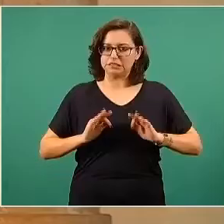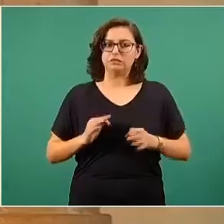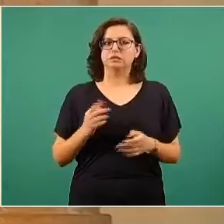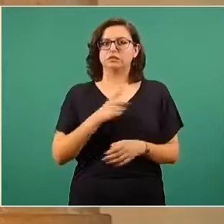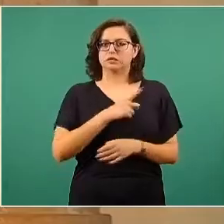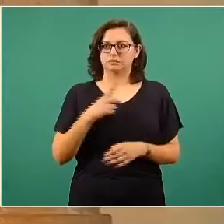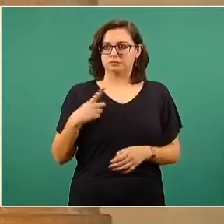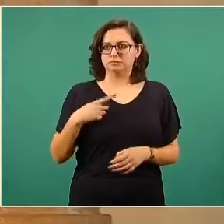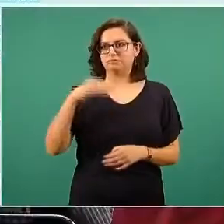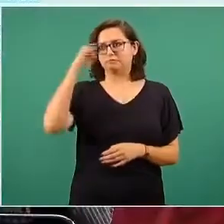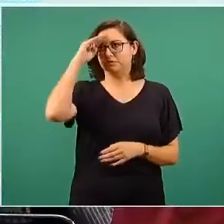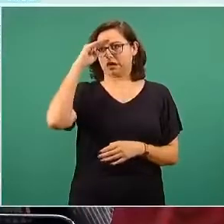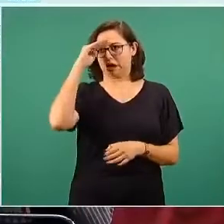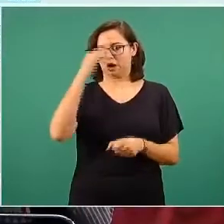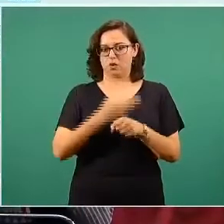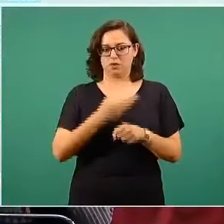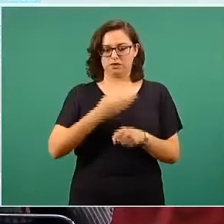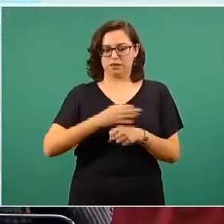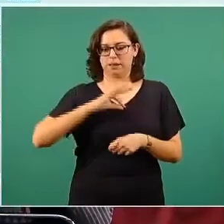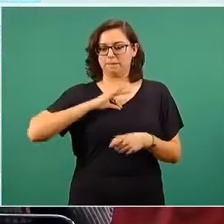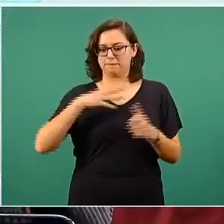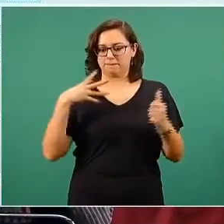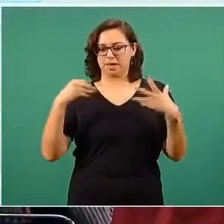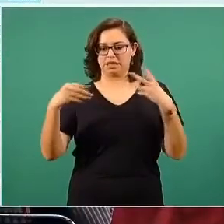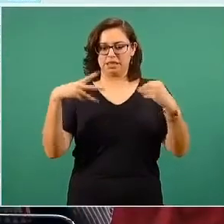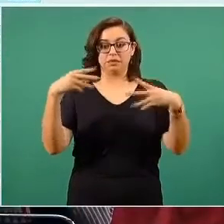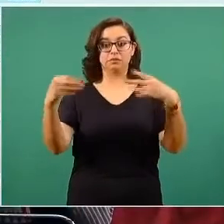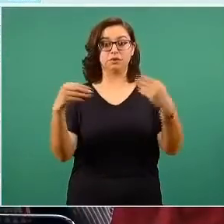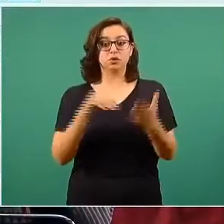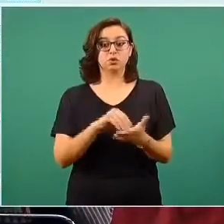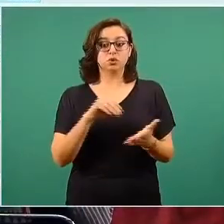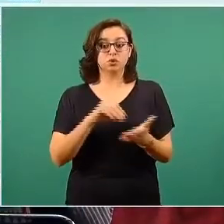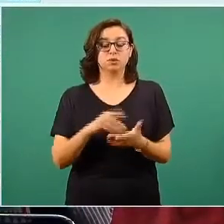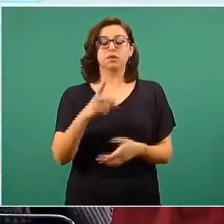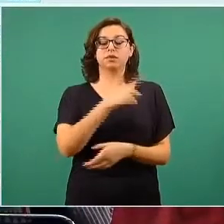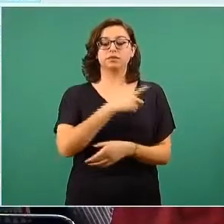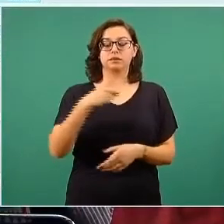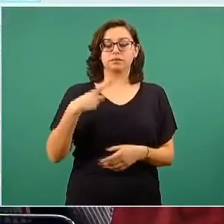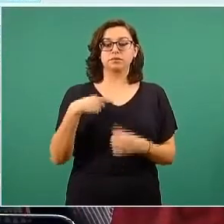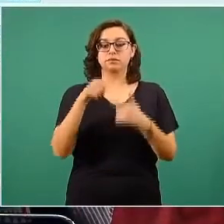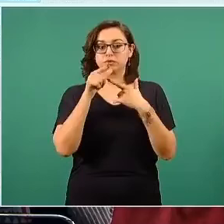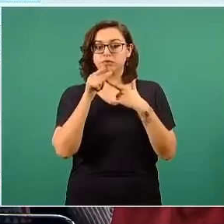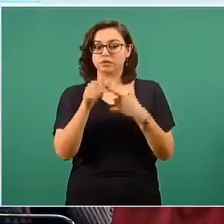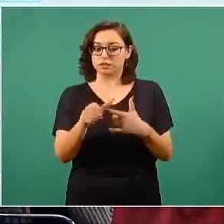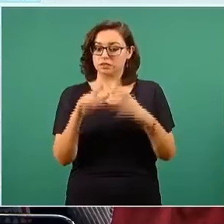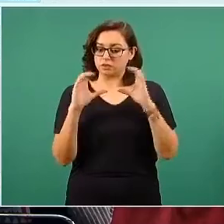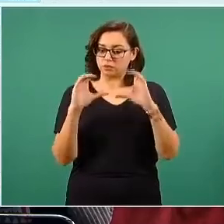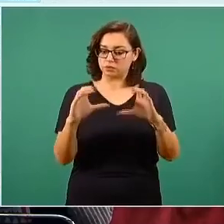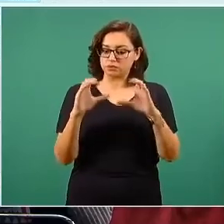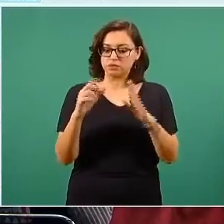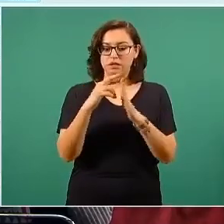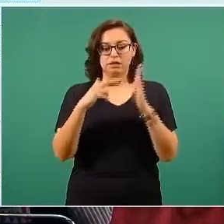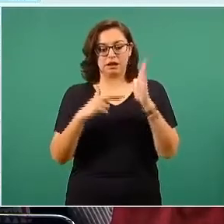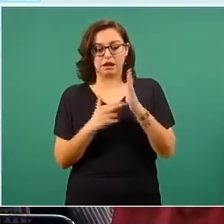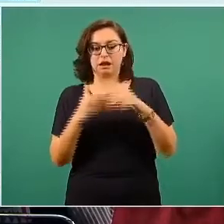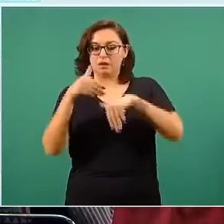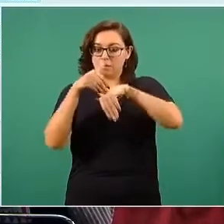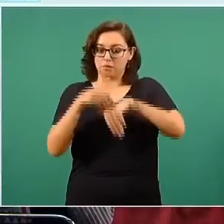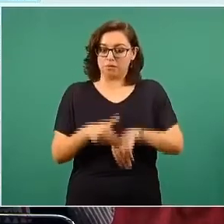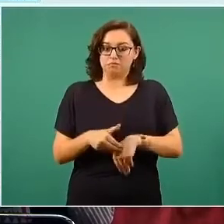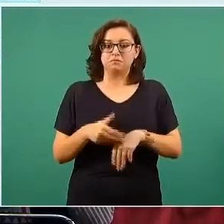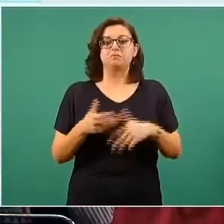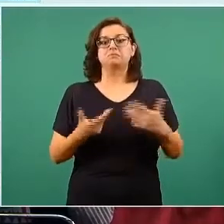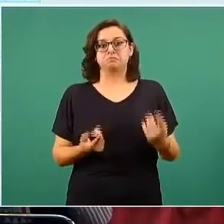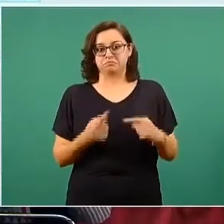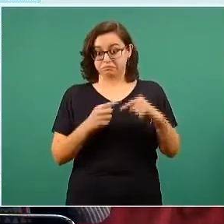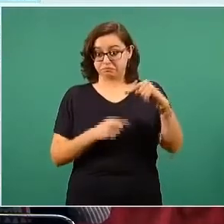tal, y que entonces tenemos que seguir aplicando las medidas, pues entonces obviamente vamos a poder ver control, y si